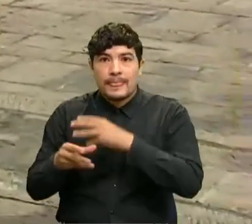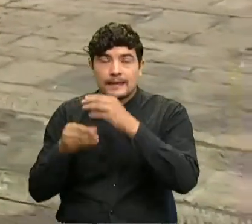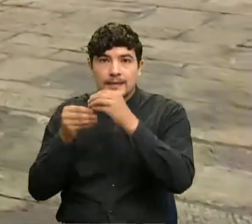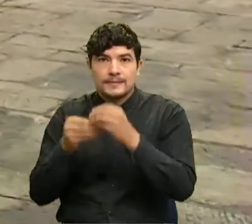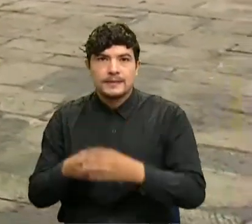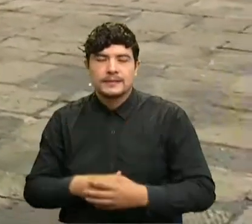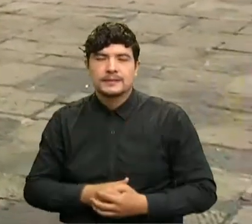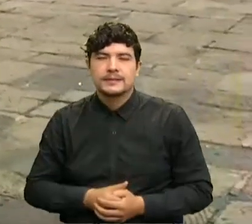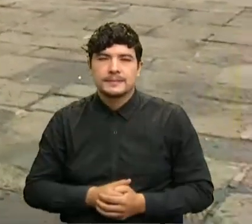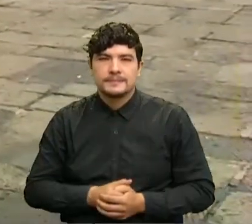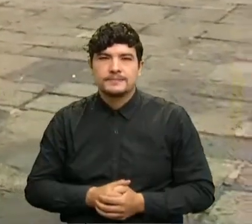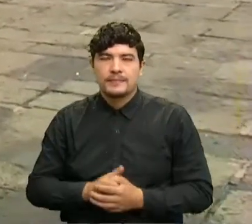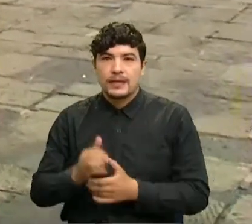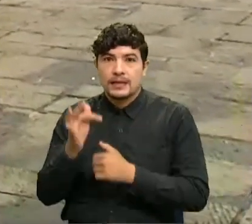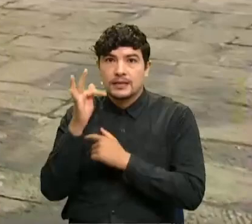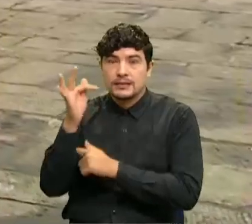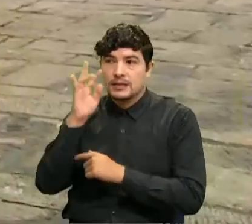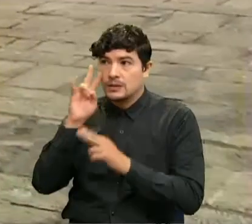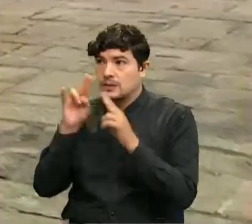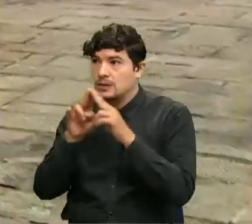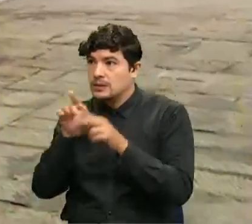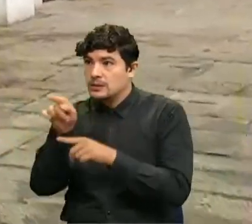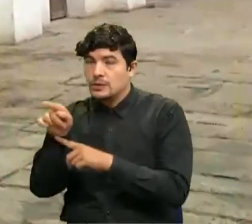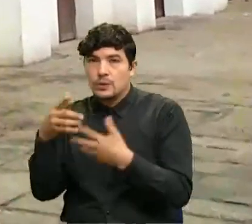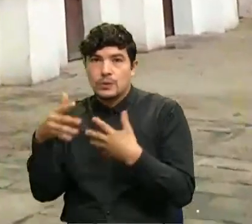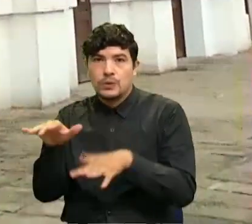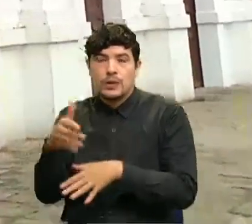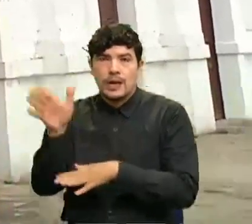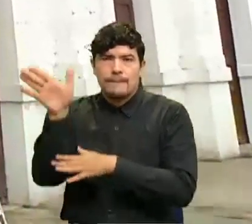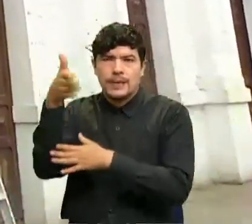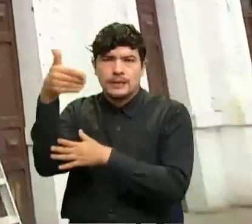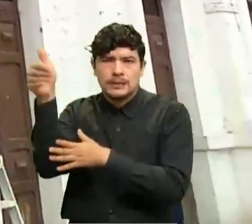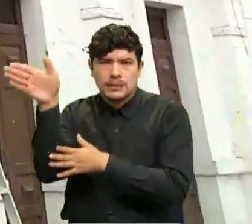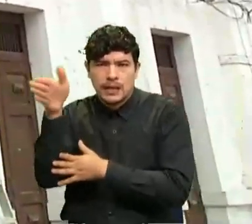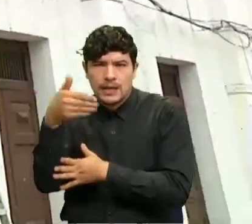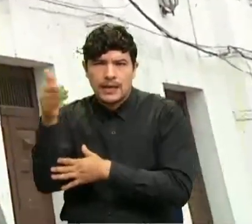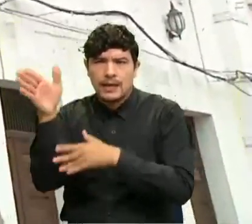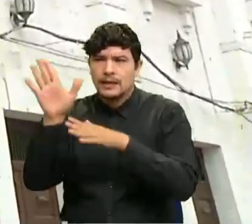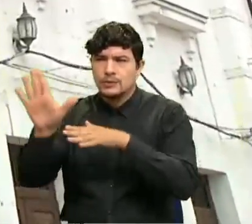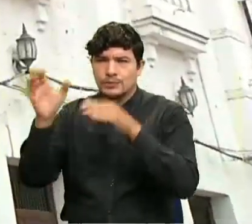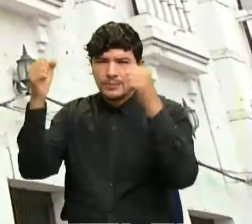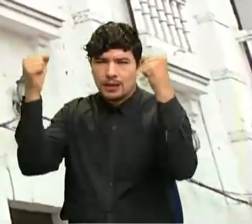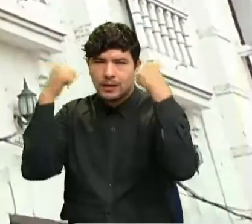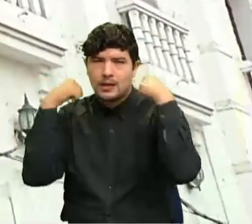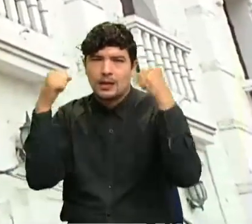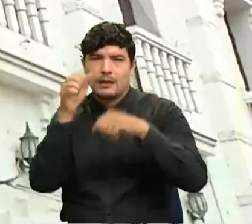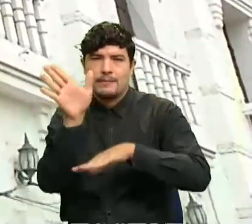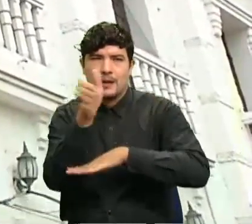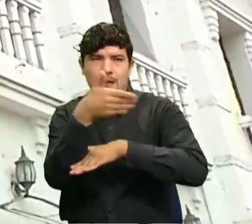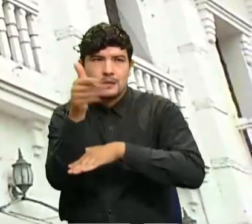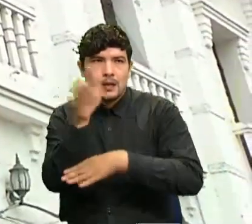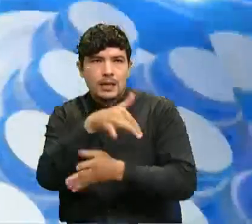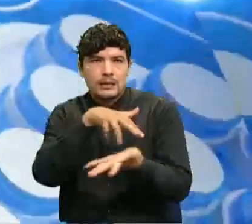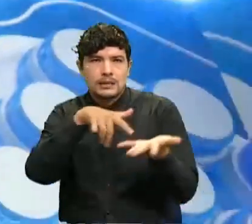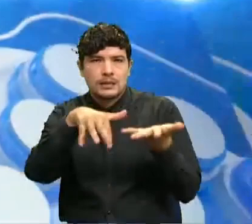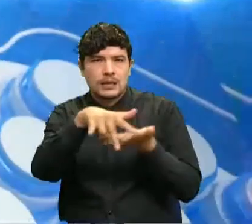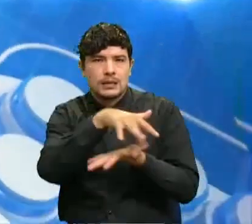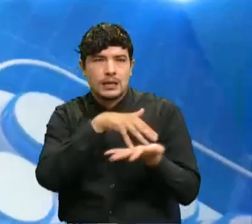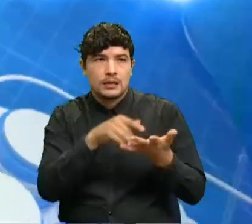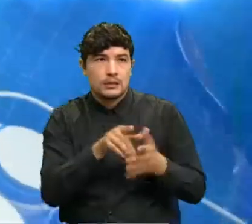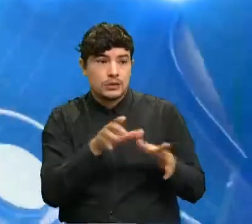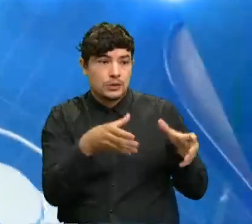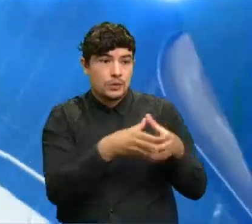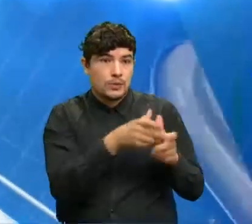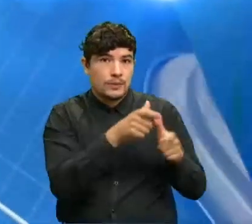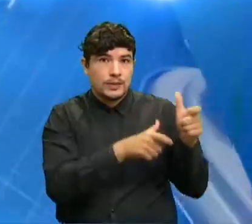Adicionalmente, algunos testigos afirman que las banderas de Piedecuesta y del departamento de Santander fueron llevadas por este